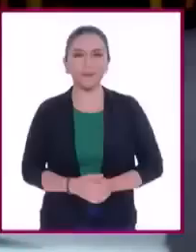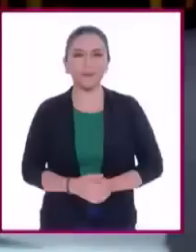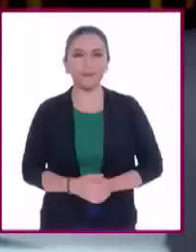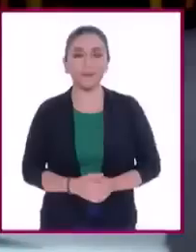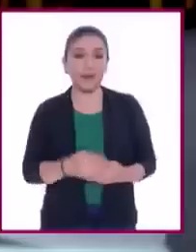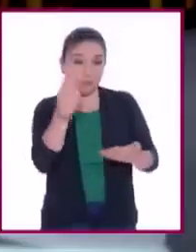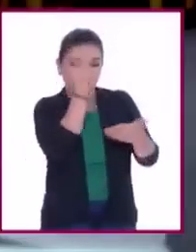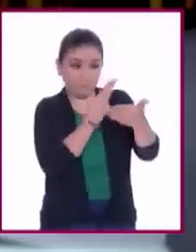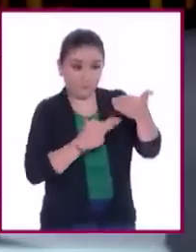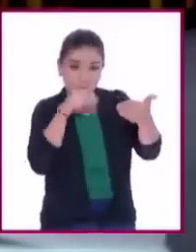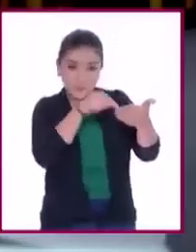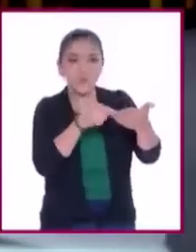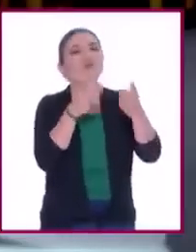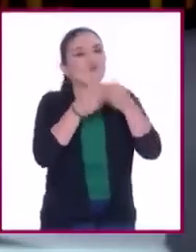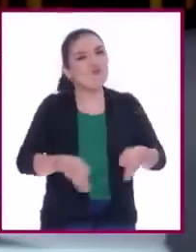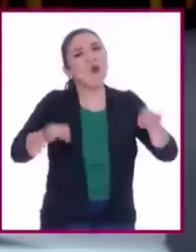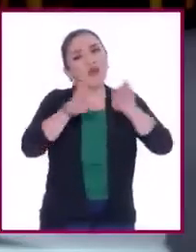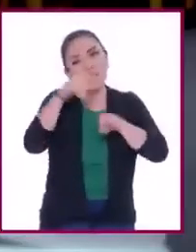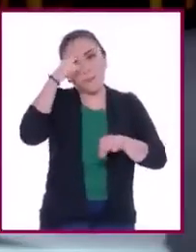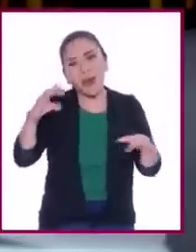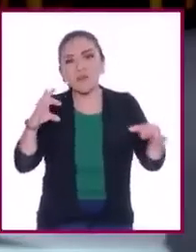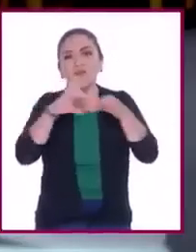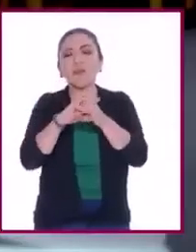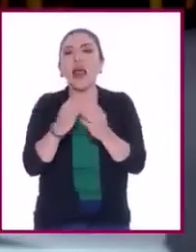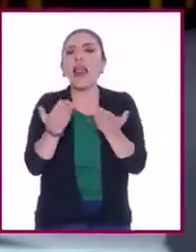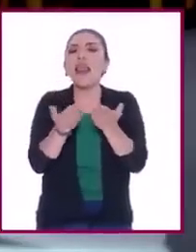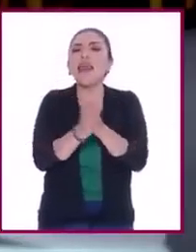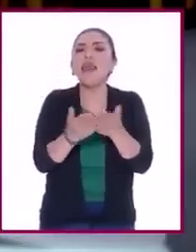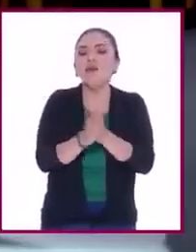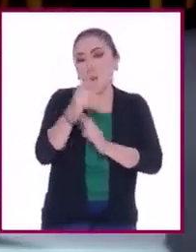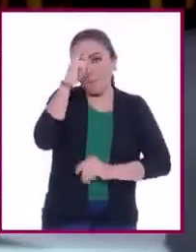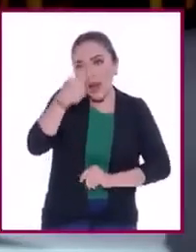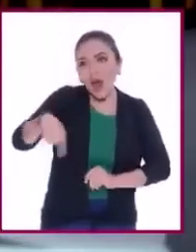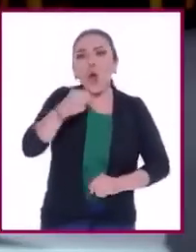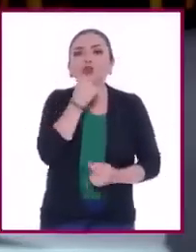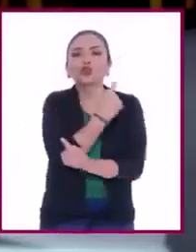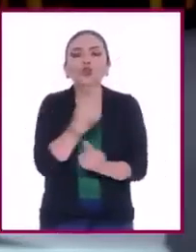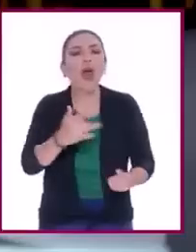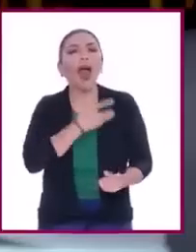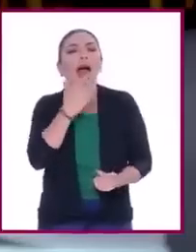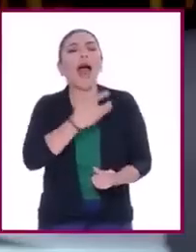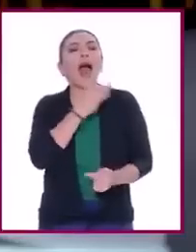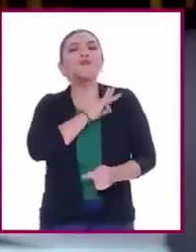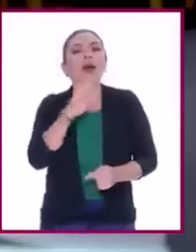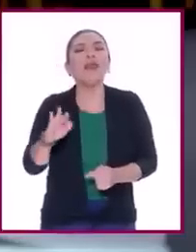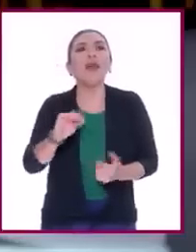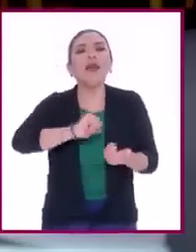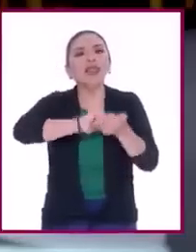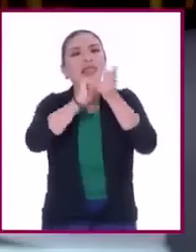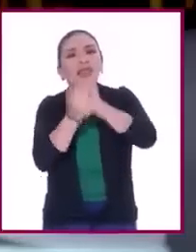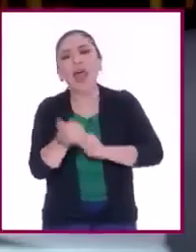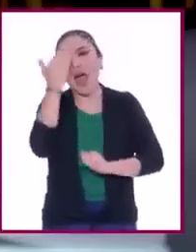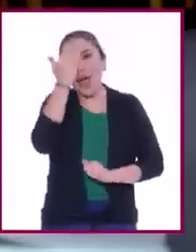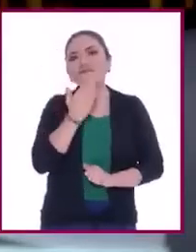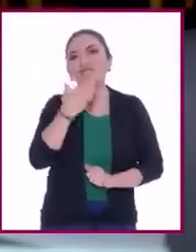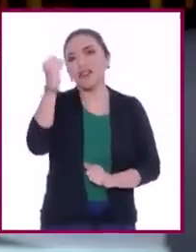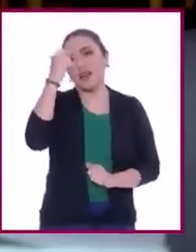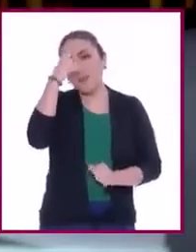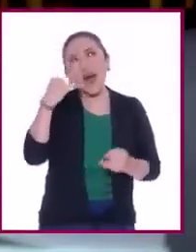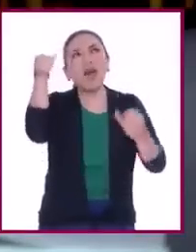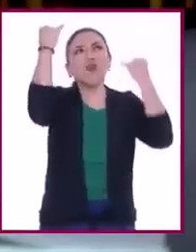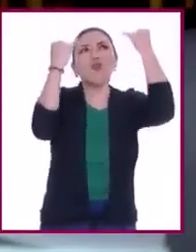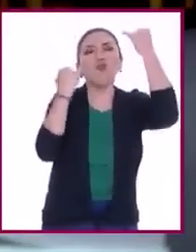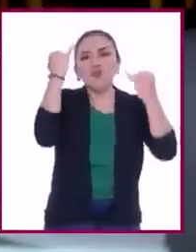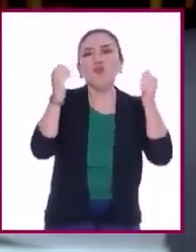este la Ilustración es muy importante en los libros de texto porque les ayuda a los niños a generar este hábito o esta habilidad